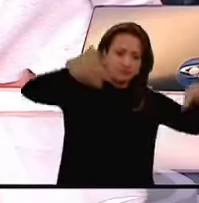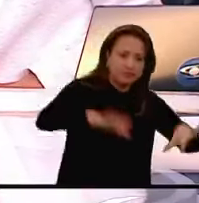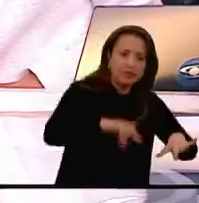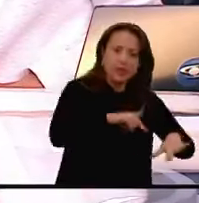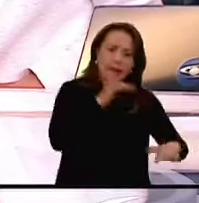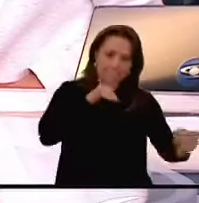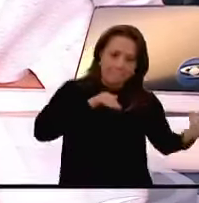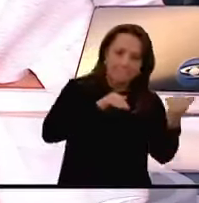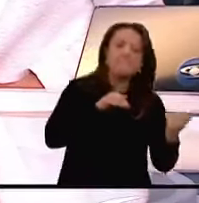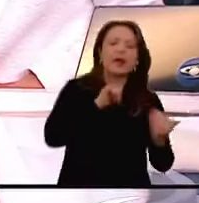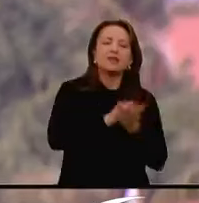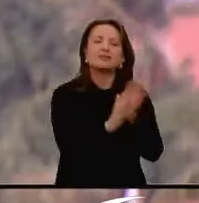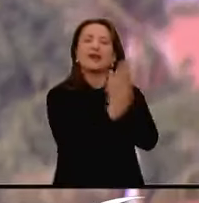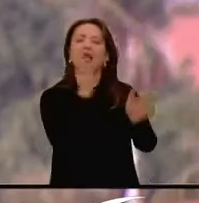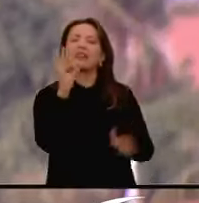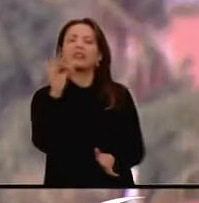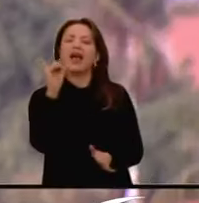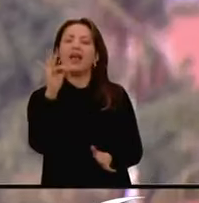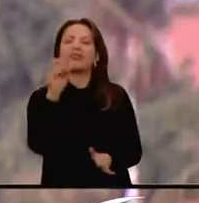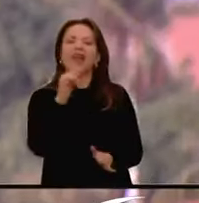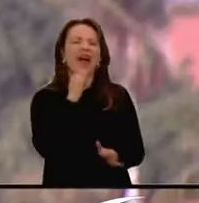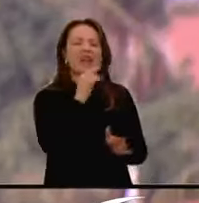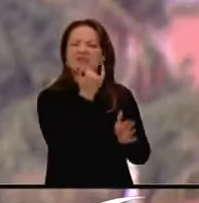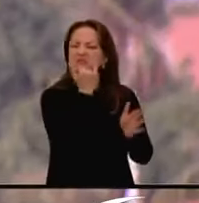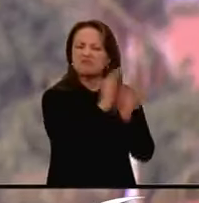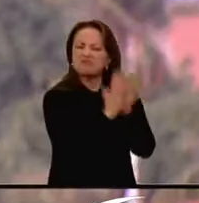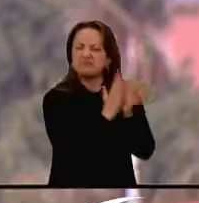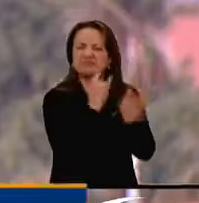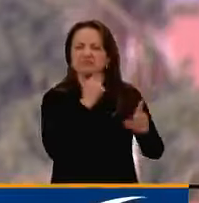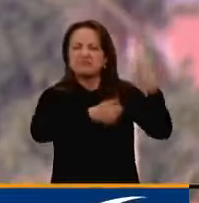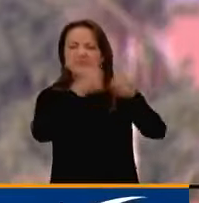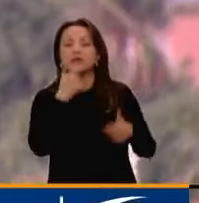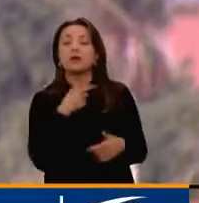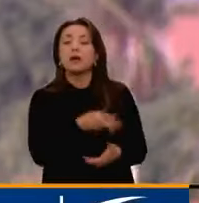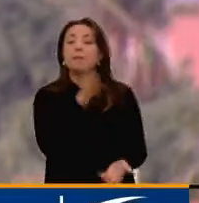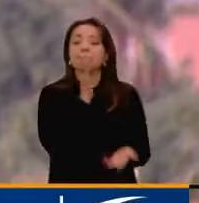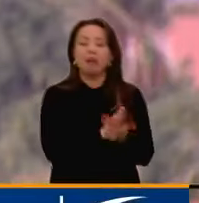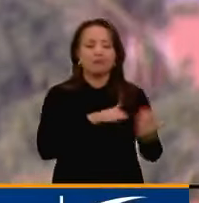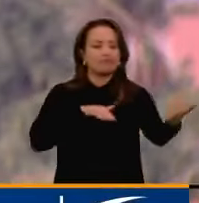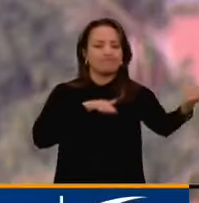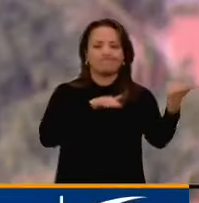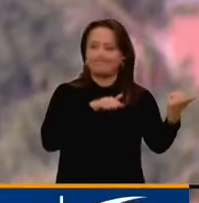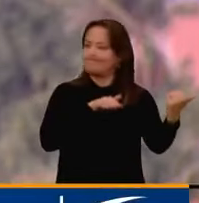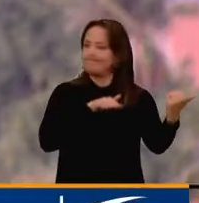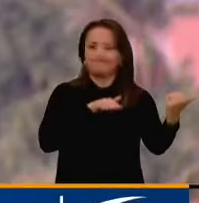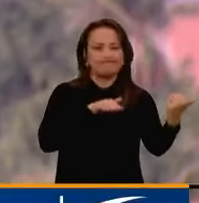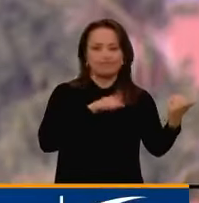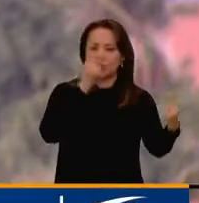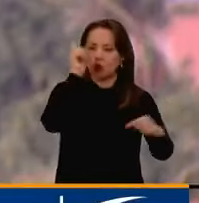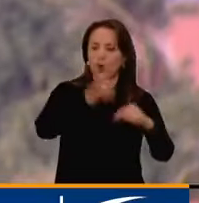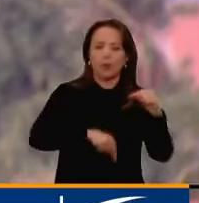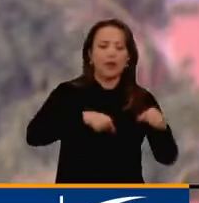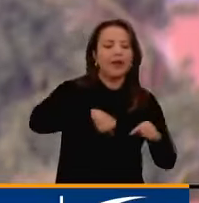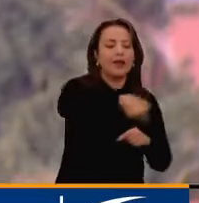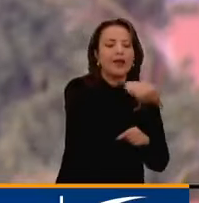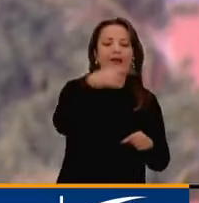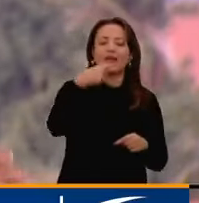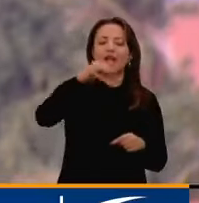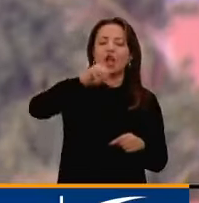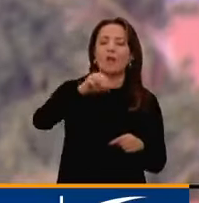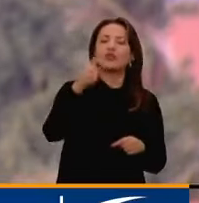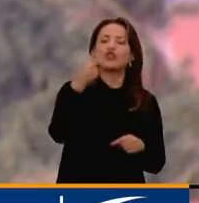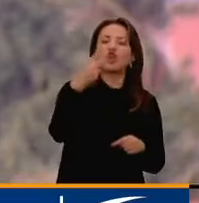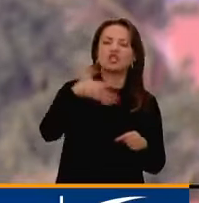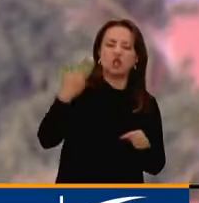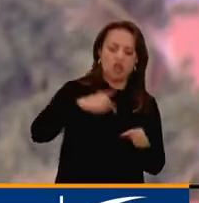las autoridades? Buenas tardes, pues mucha atención porque se registra el cierre total en el kilómetro 12 en la Ruta del Sol entre